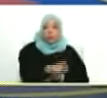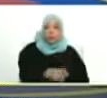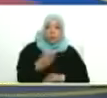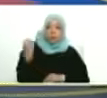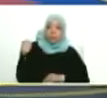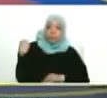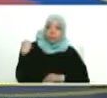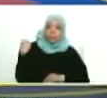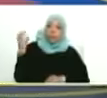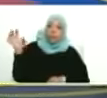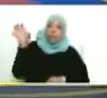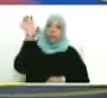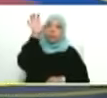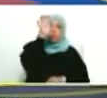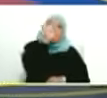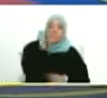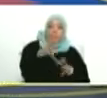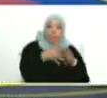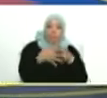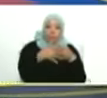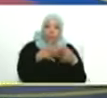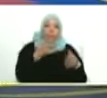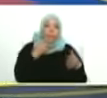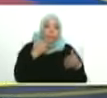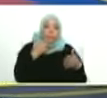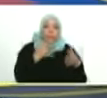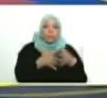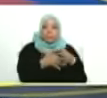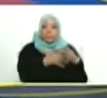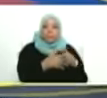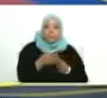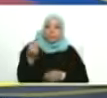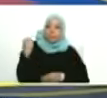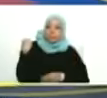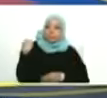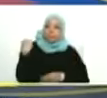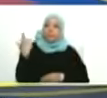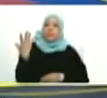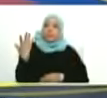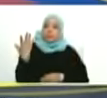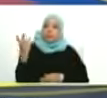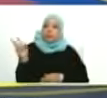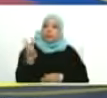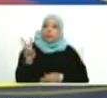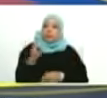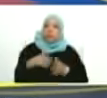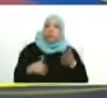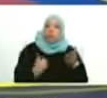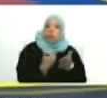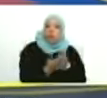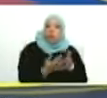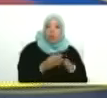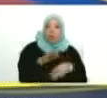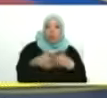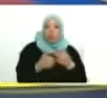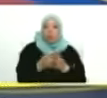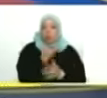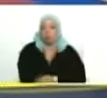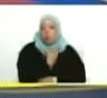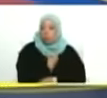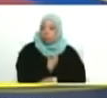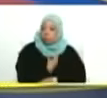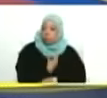del extranjero, de los gringos, entregarle nuestra patria al imperio norteamericano. Triste,